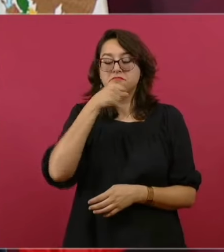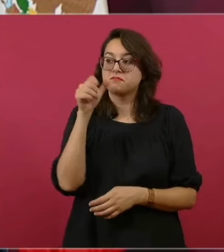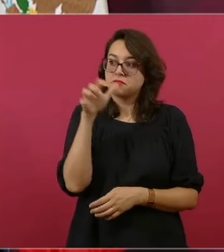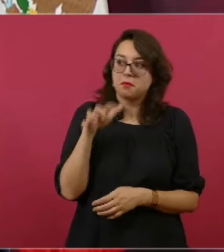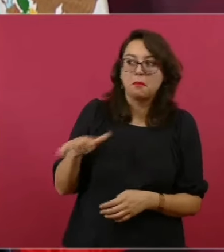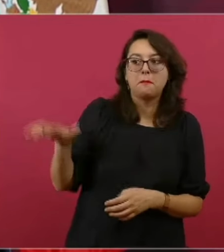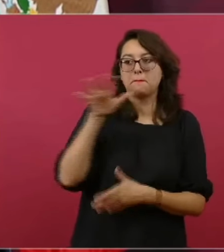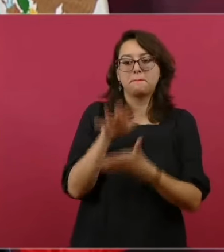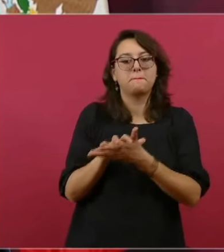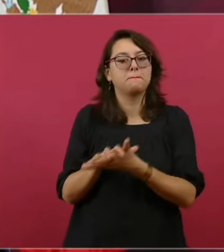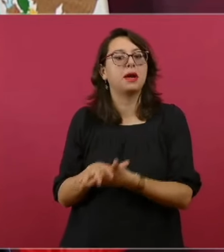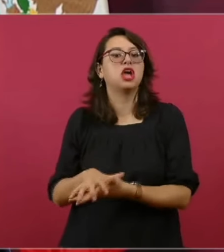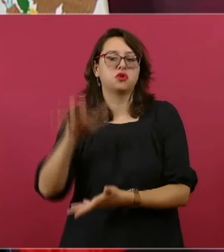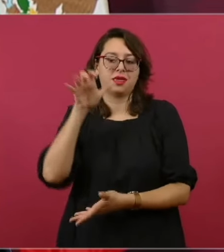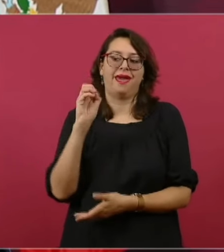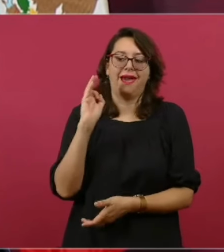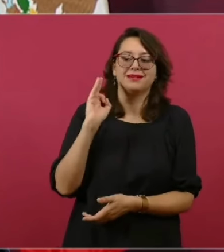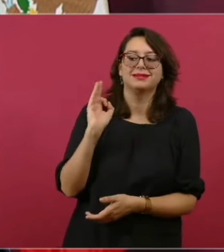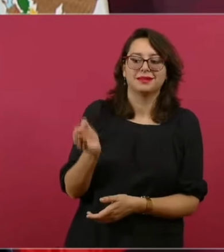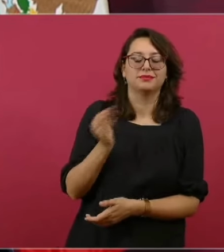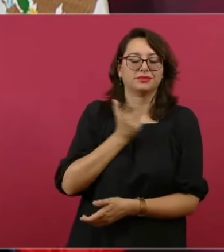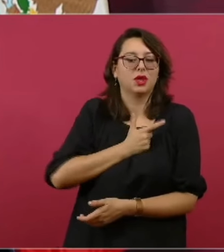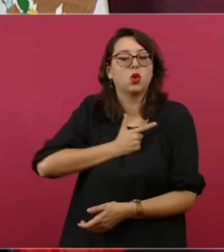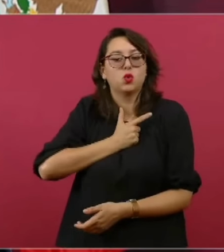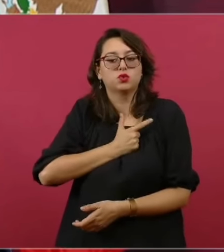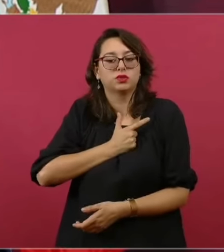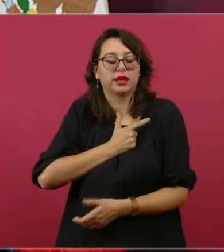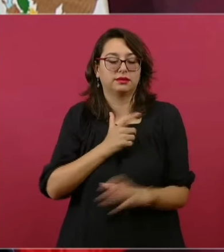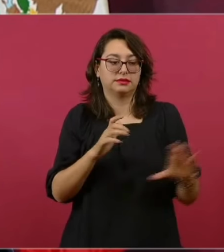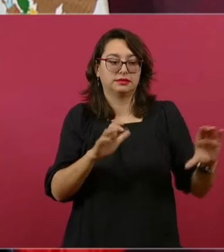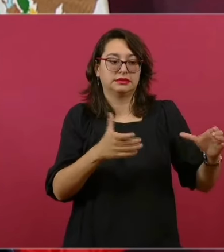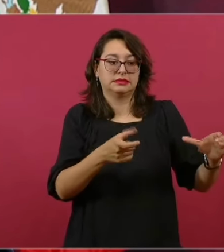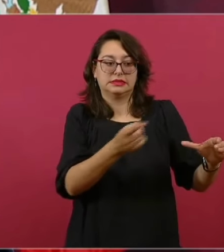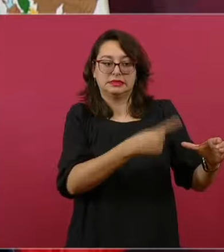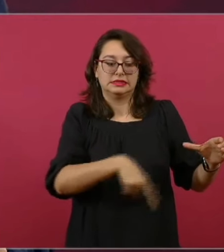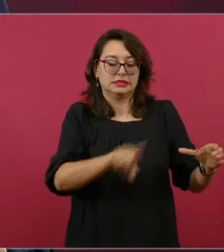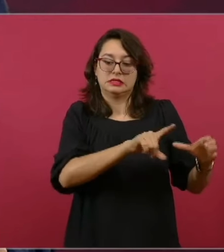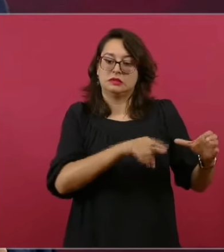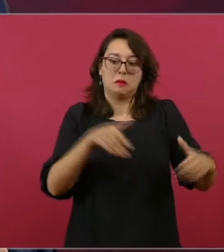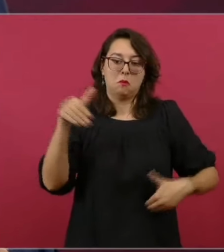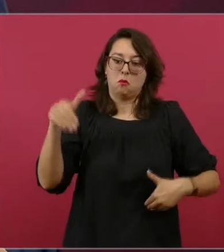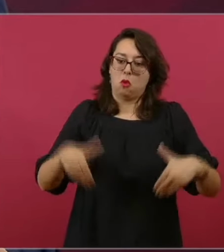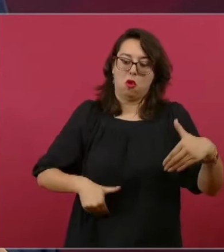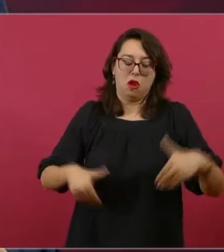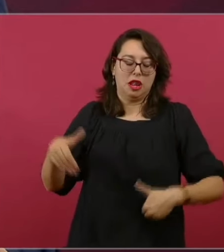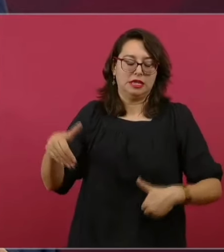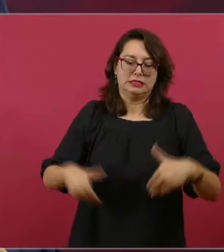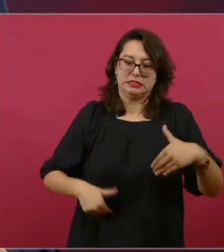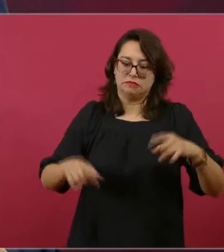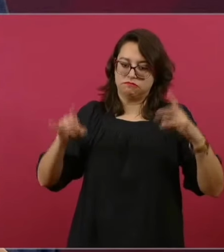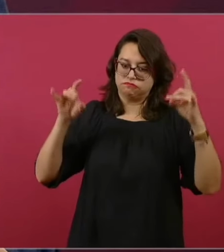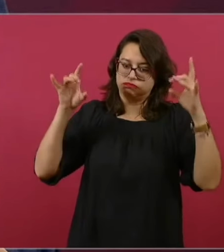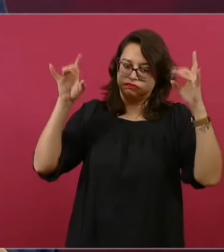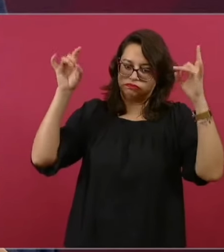molesta a los reaccionarios, a los conservadores corruptos.